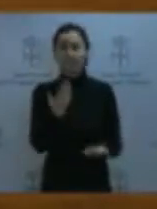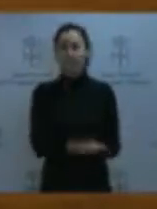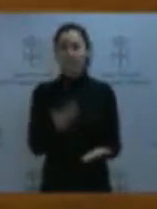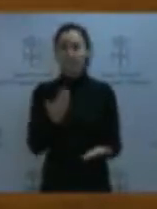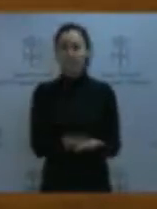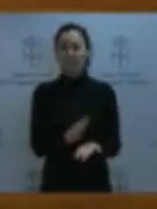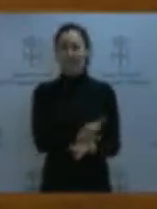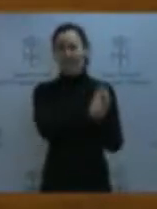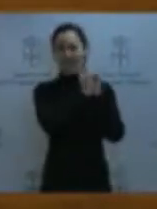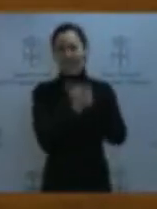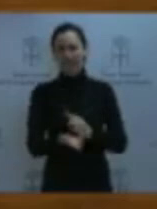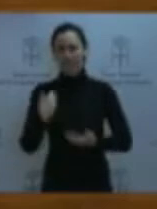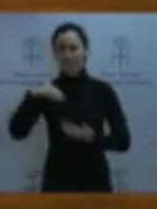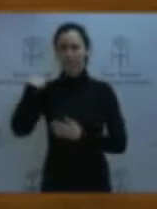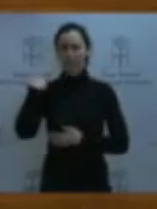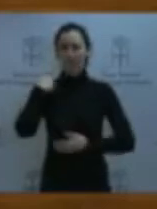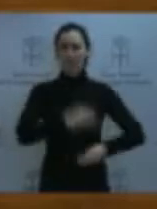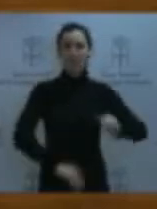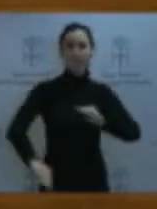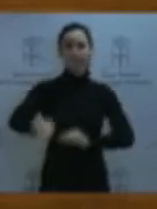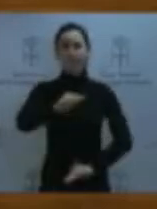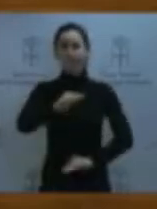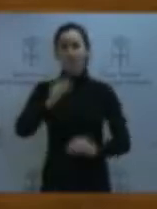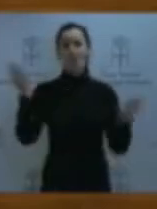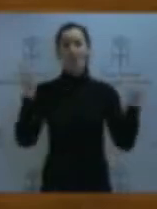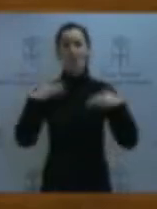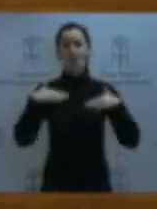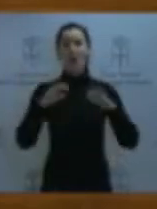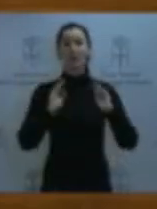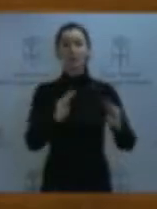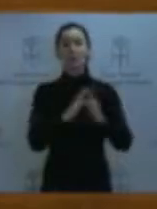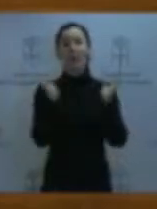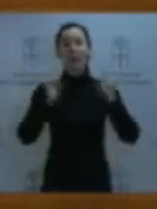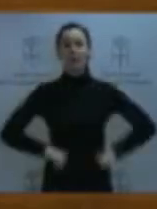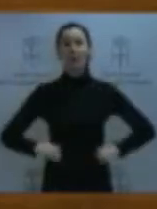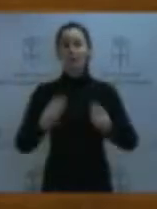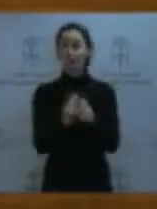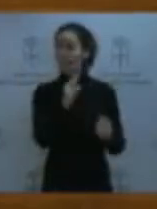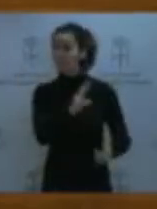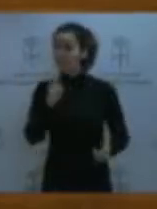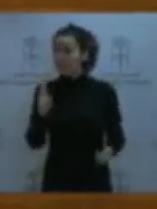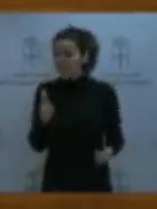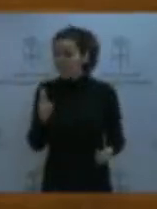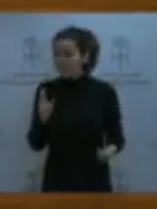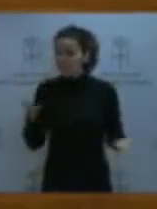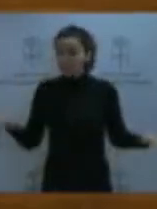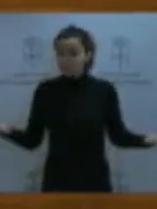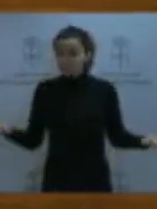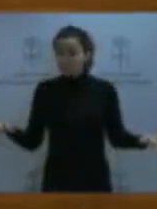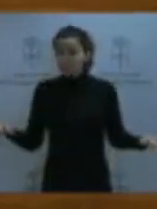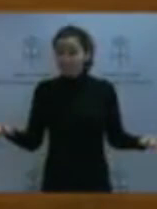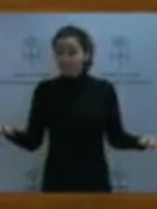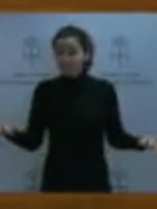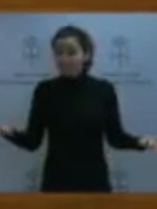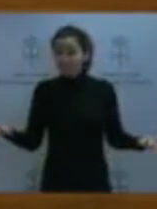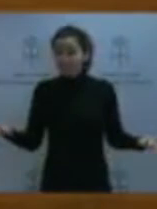a las recetas aplicadas en los últimos años, sus acuerdos con el Partido Socialista y el Partido Popular, ni han expresado voluntad